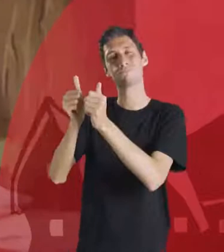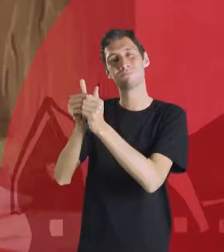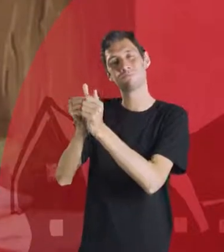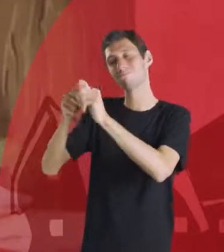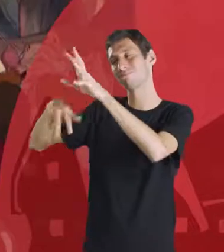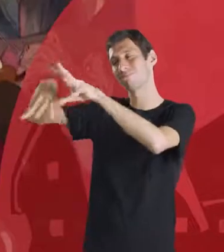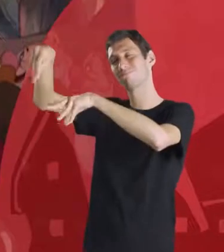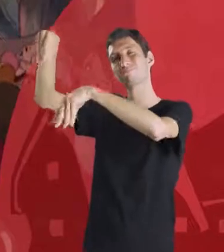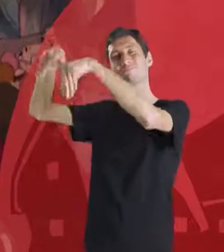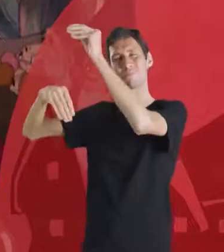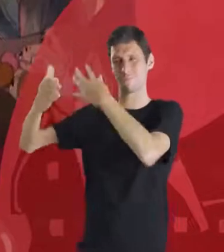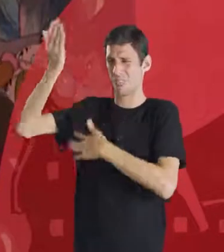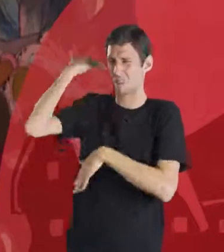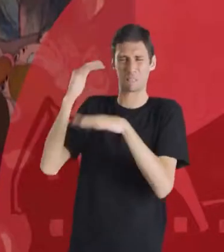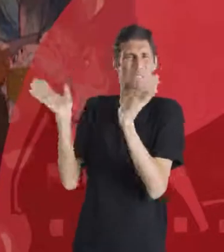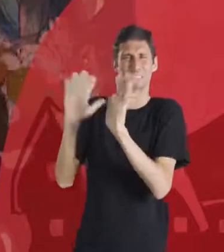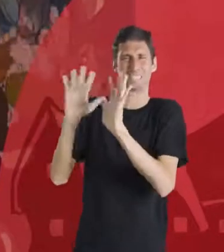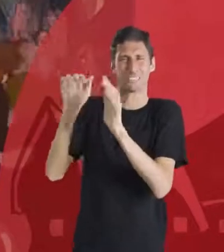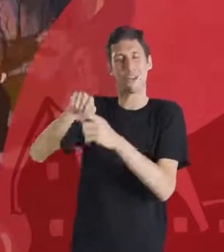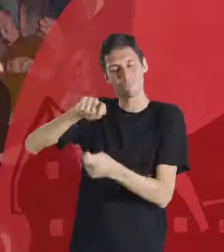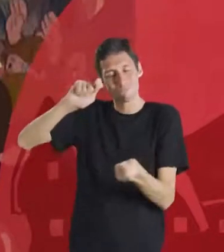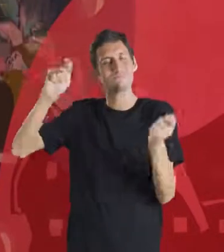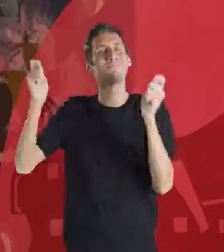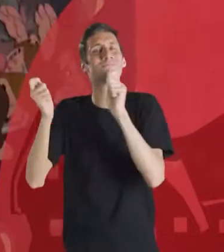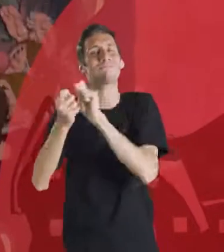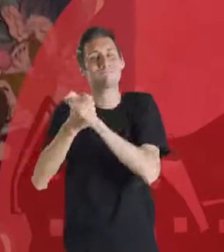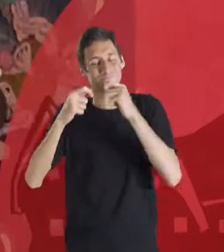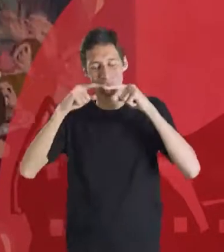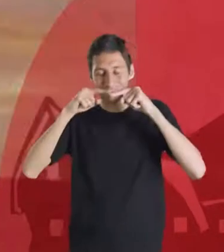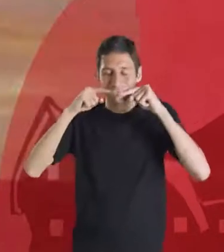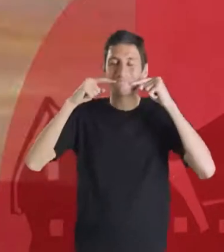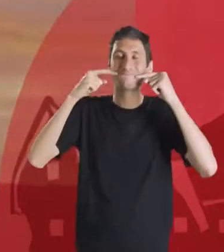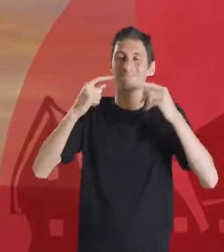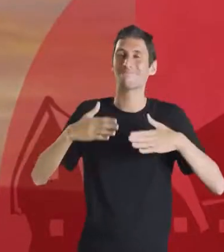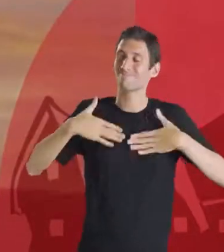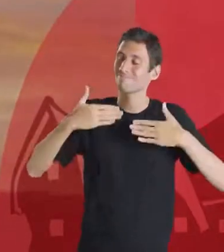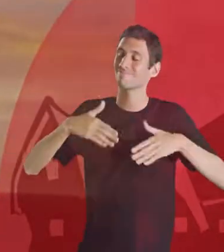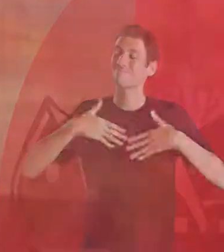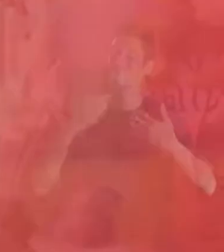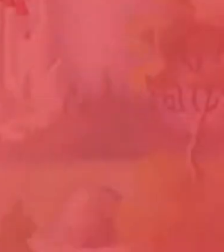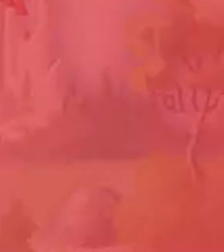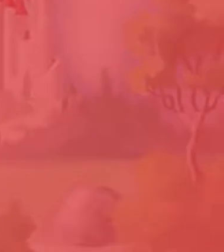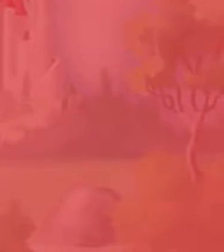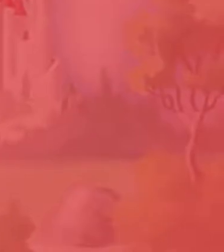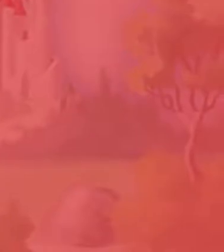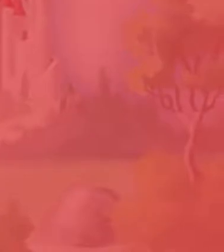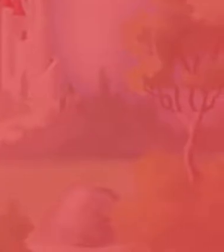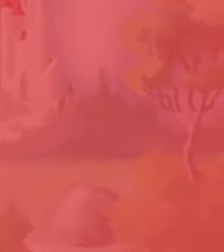hogar donde reina la bondad, la alegría y la amistad.